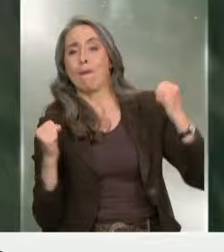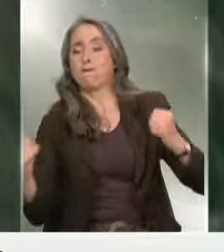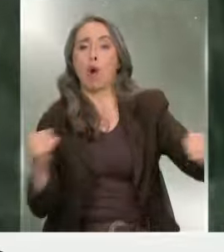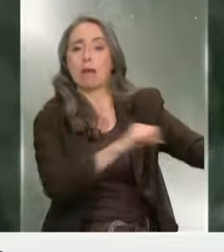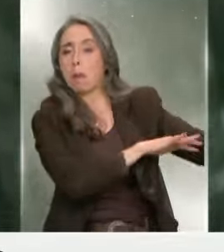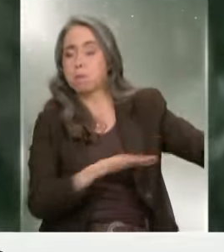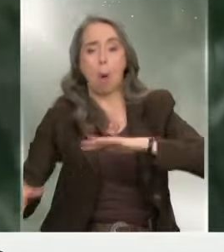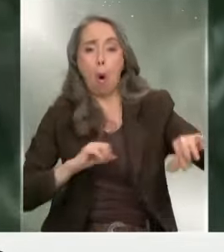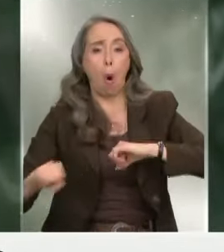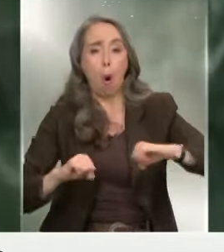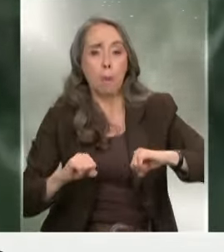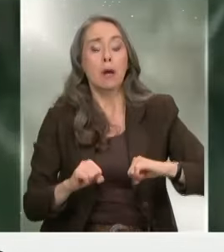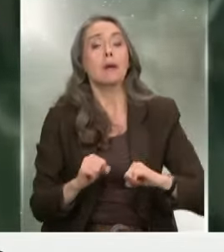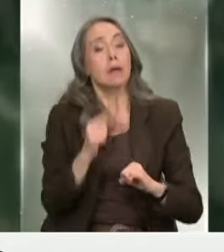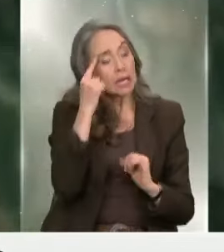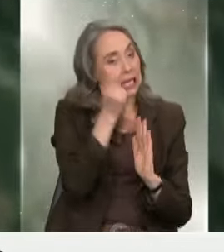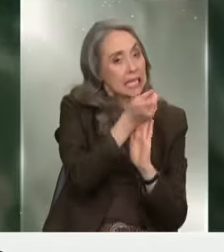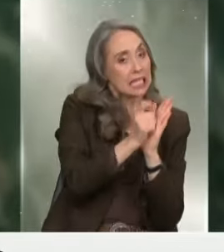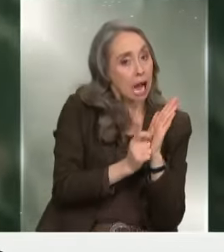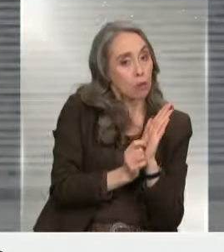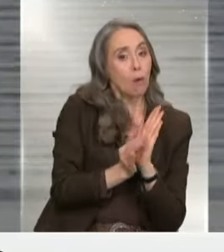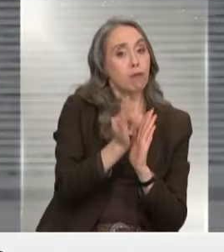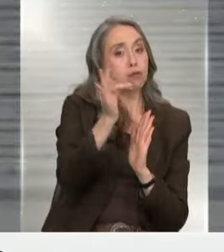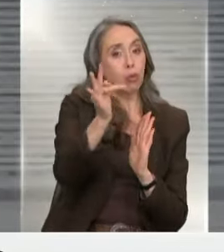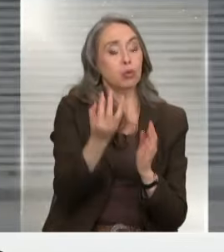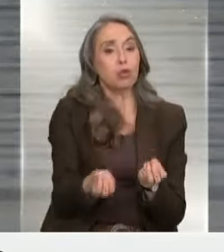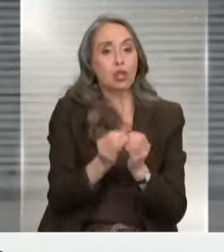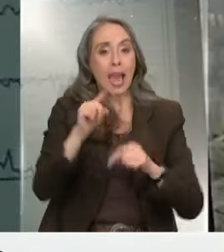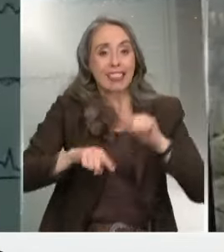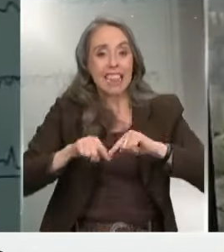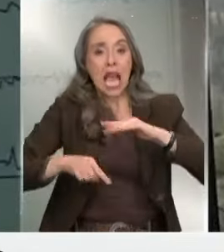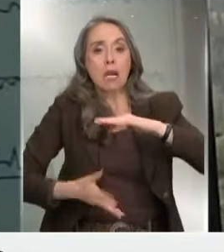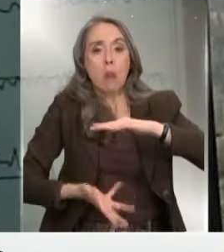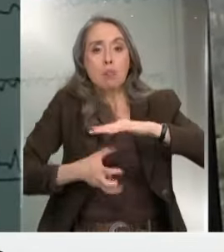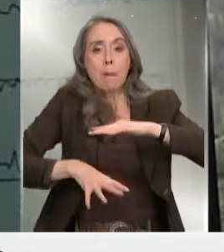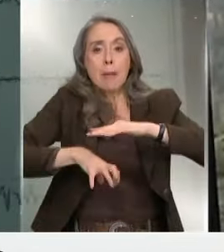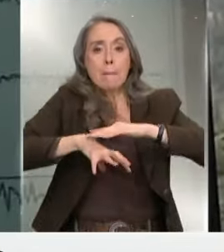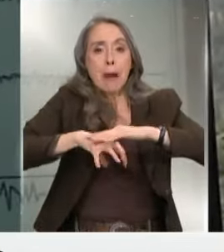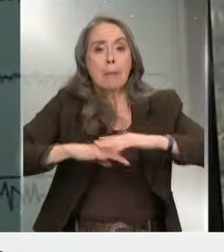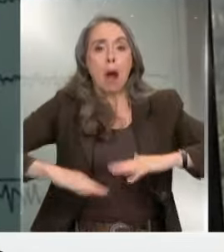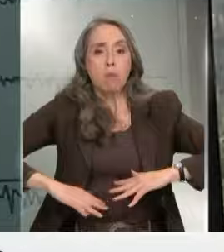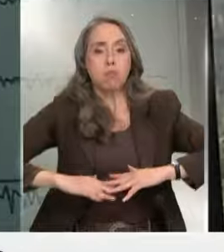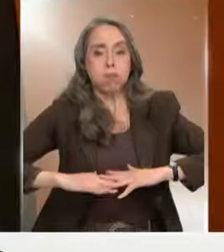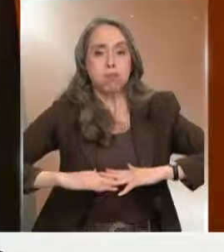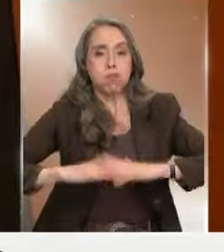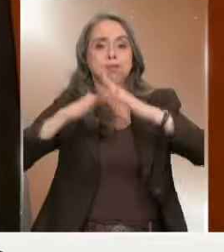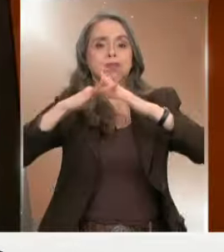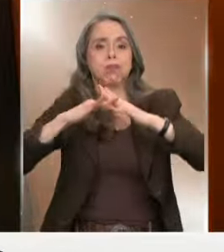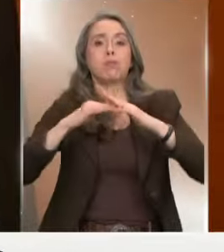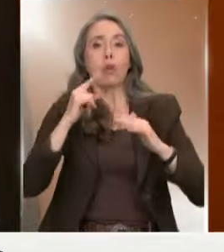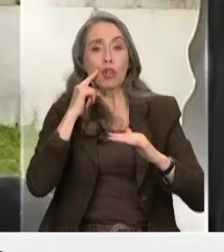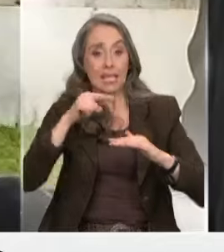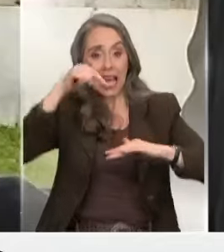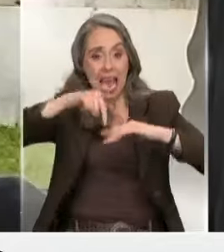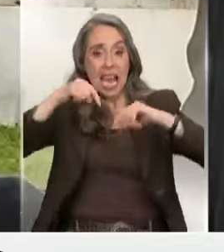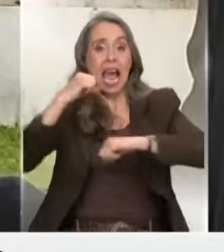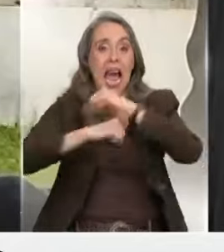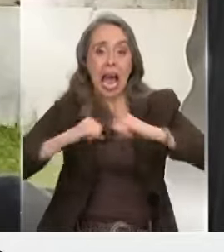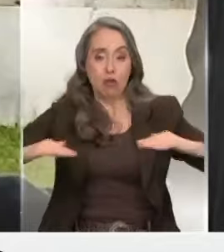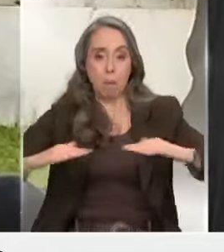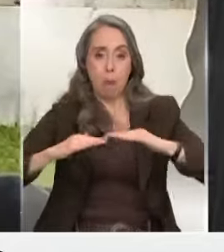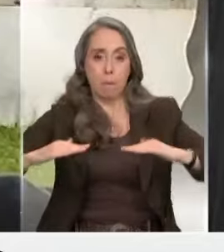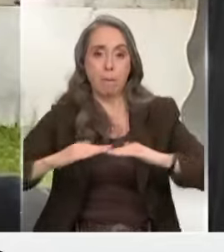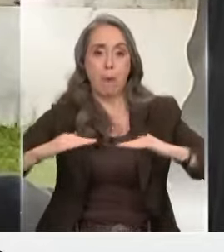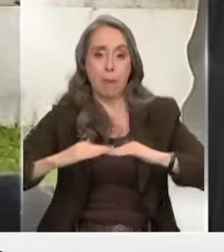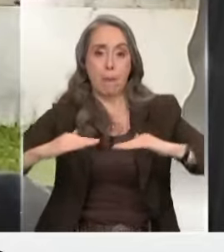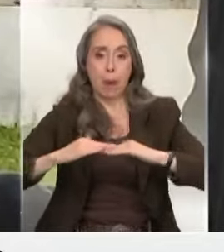De ahí que los expertos proyectan que ya cuenta con la energía suficiente para liberar. Las fallas van acumulando tensión en el tiempo, tratan de